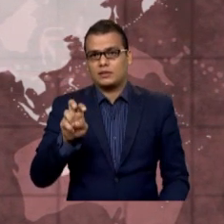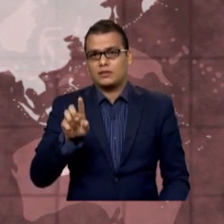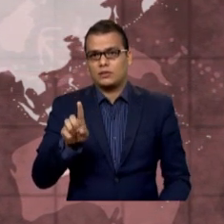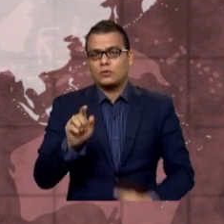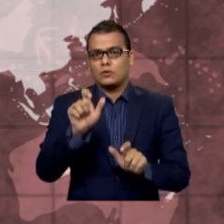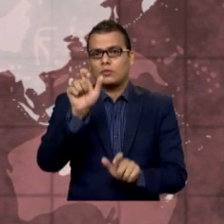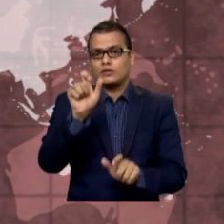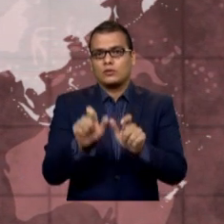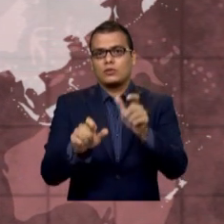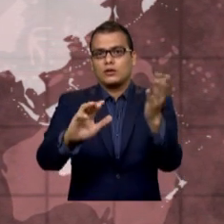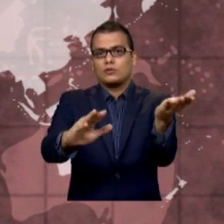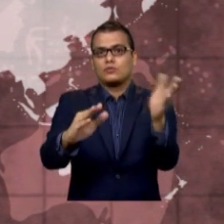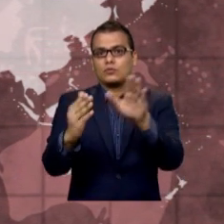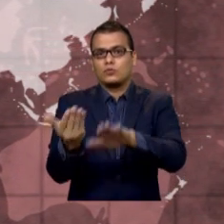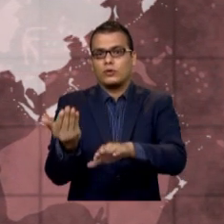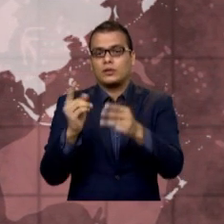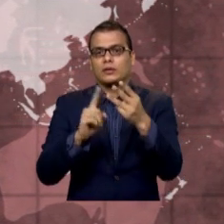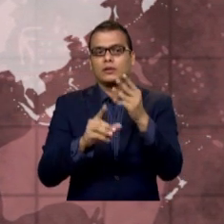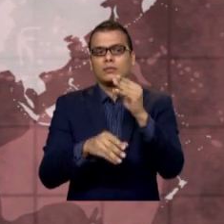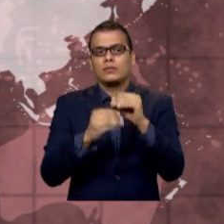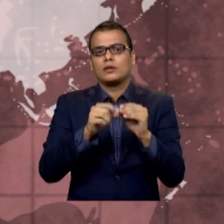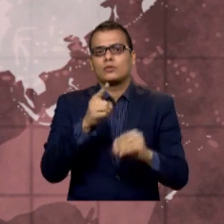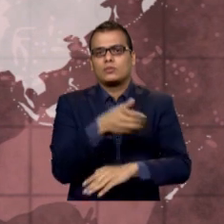227.771 muertes y